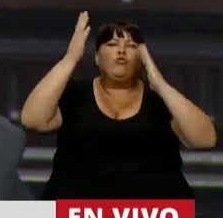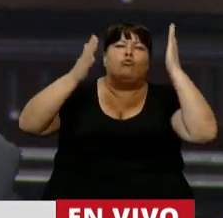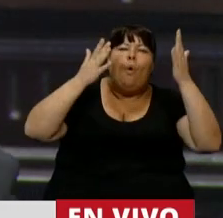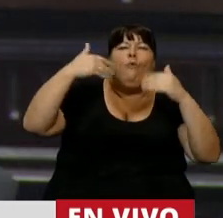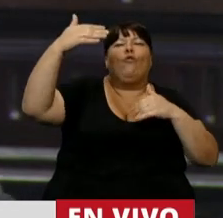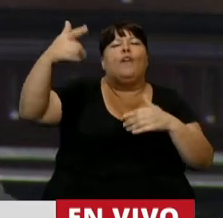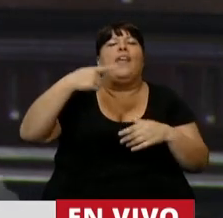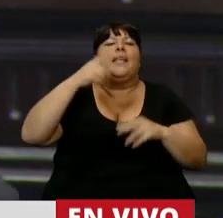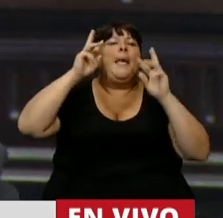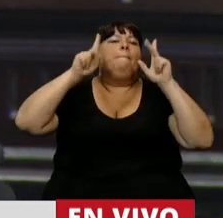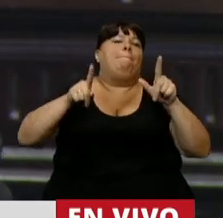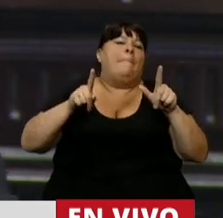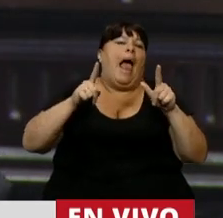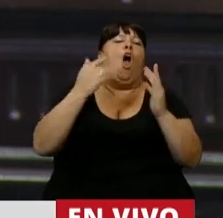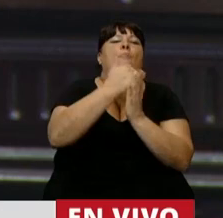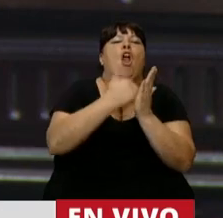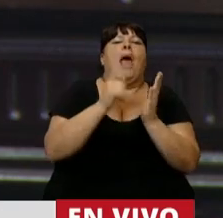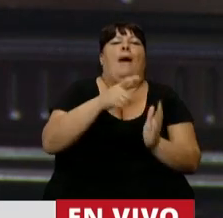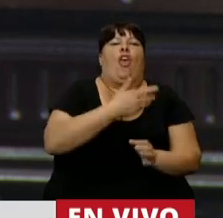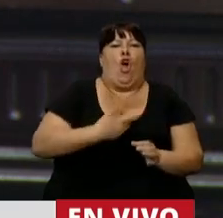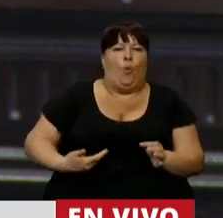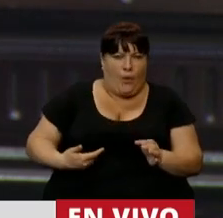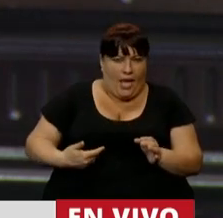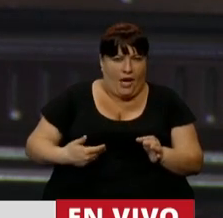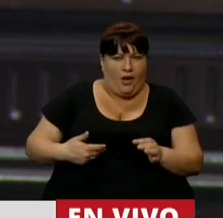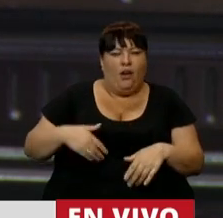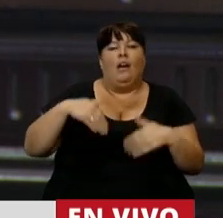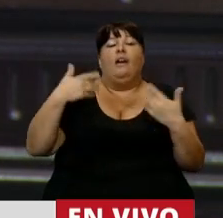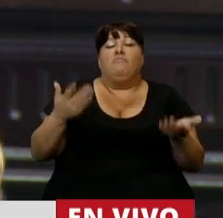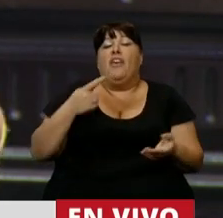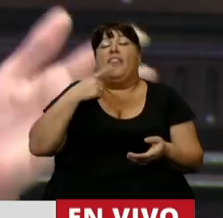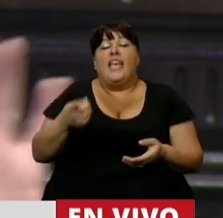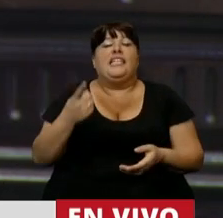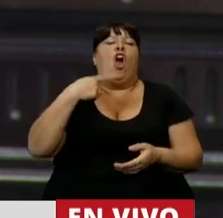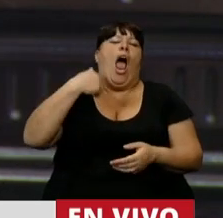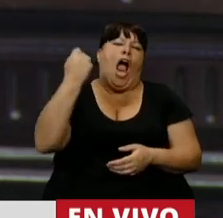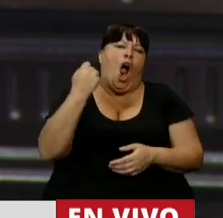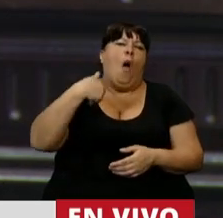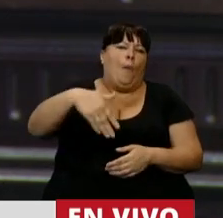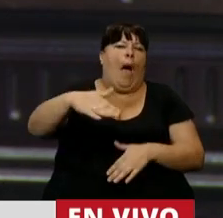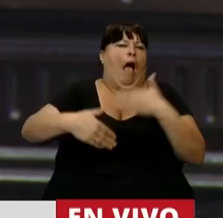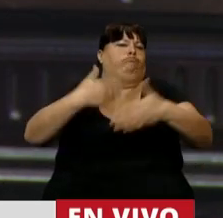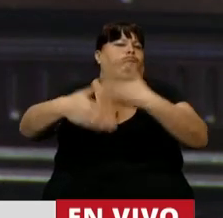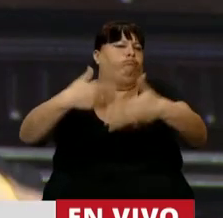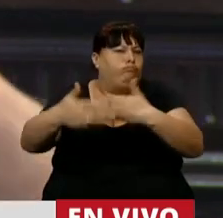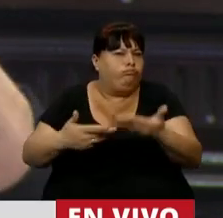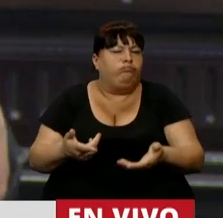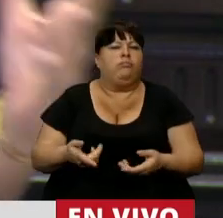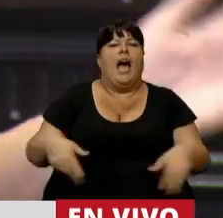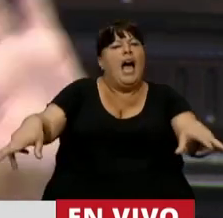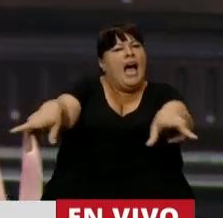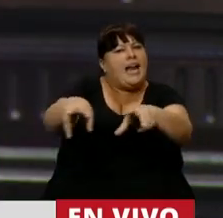ilusiones, que lo llamó plan o programa de gobierno. Y entonces nos dijo que la economía iba a crecer, que